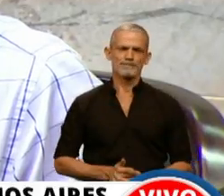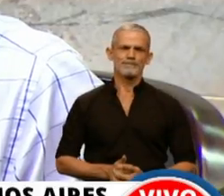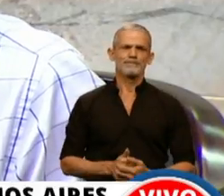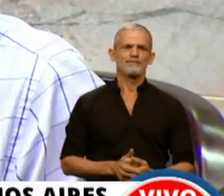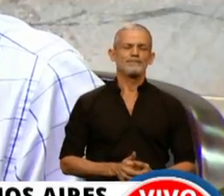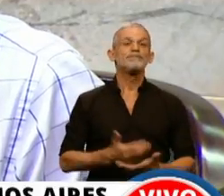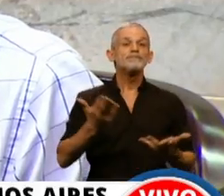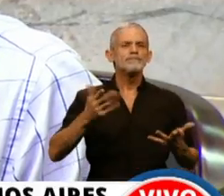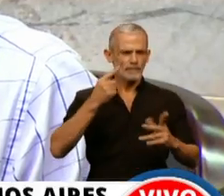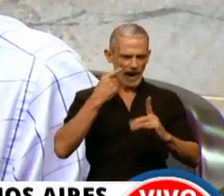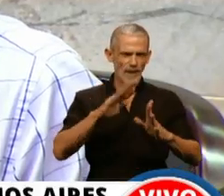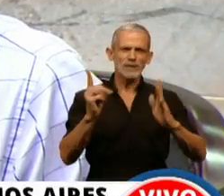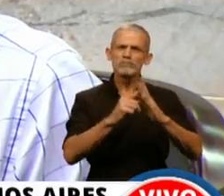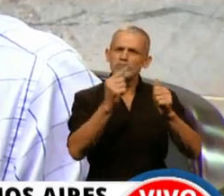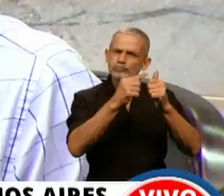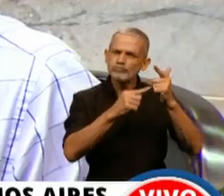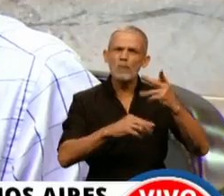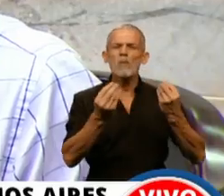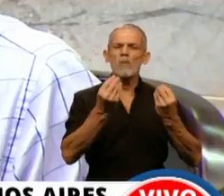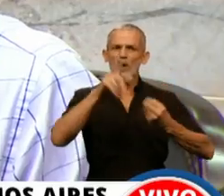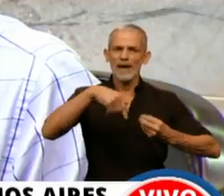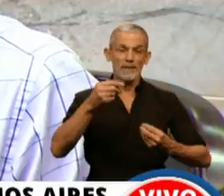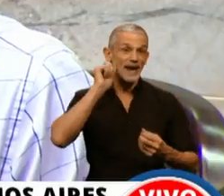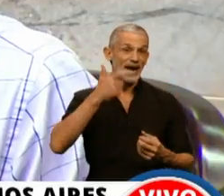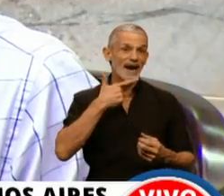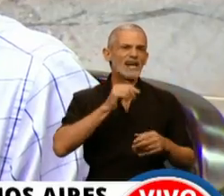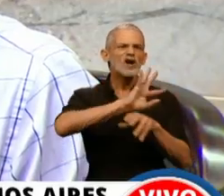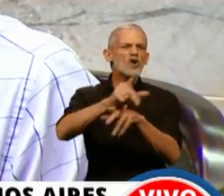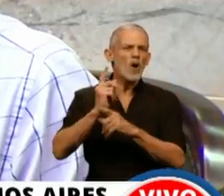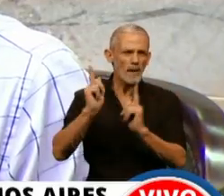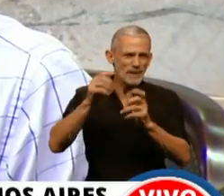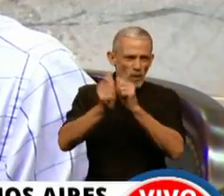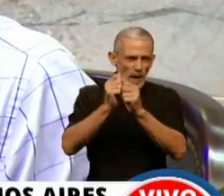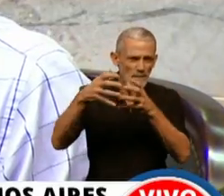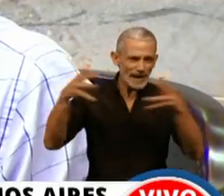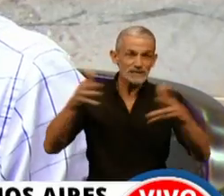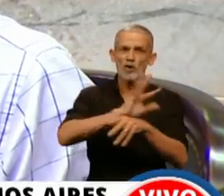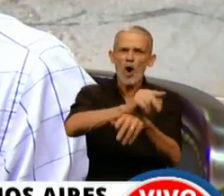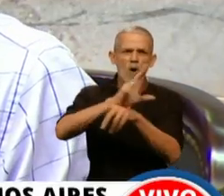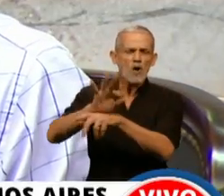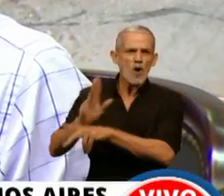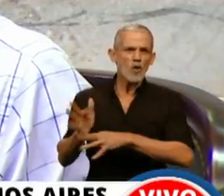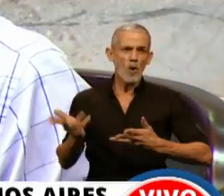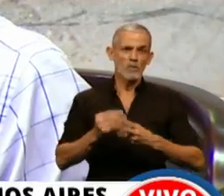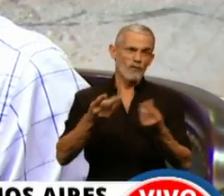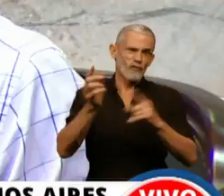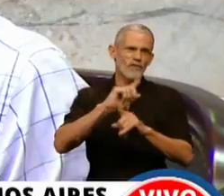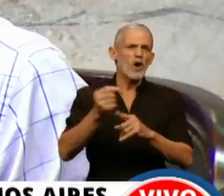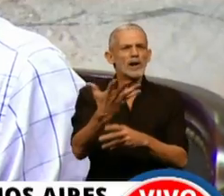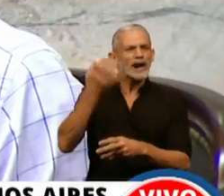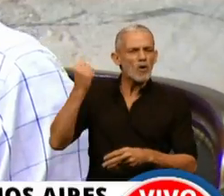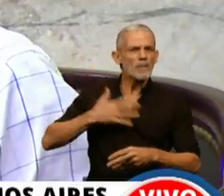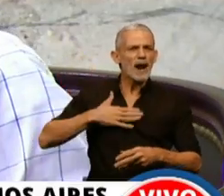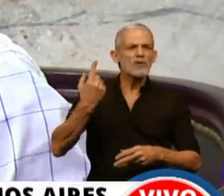vamos a repasar por qué ocurre esto porque el gas se la roba en estas multinacionales por eso no se termina hay que recuperar